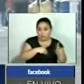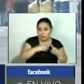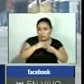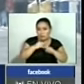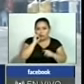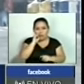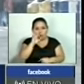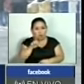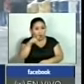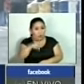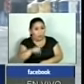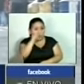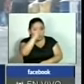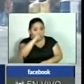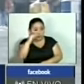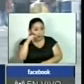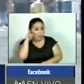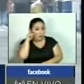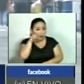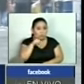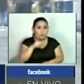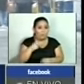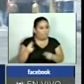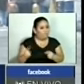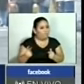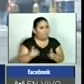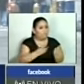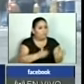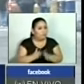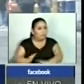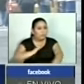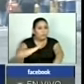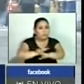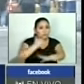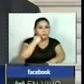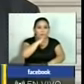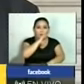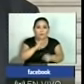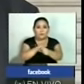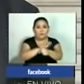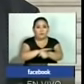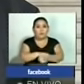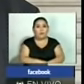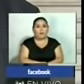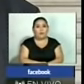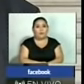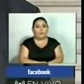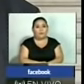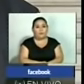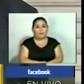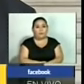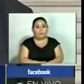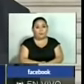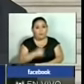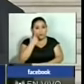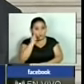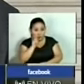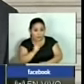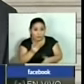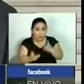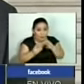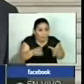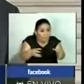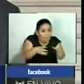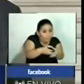se encuentra en un momento clave para actuar contra el coronavirus. Producirse un menor número de casos posibles, el